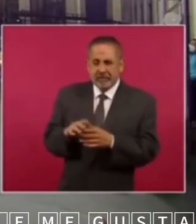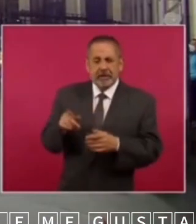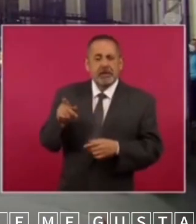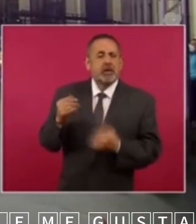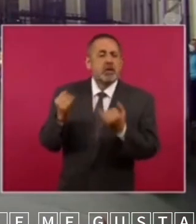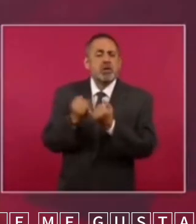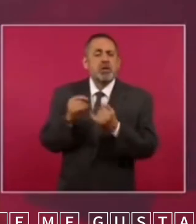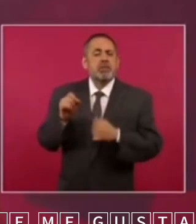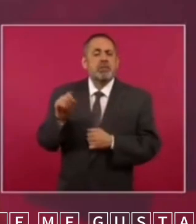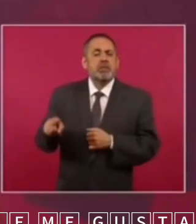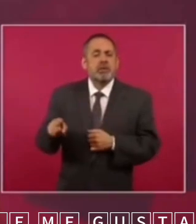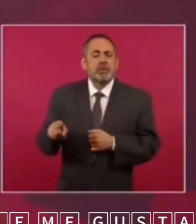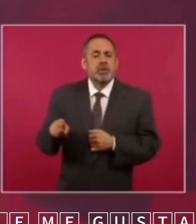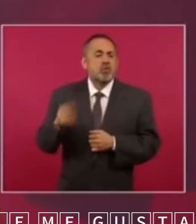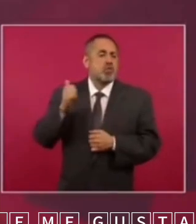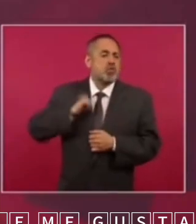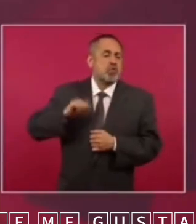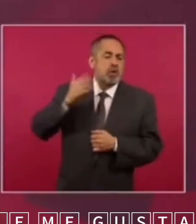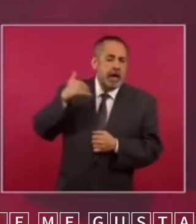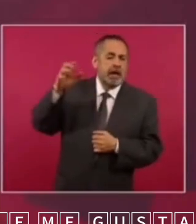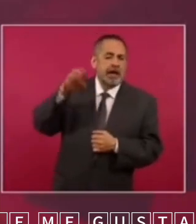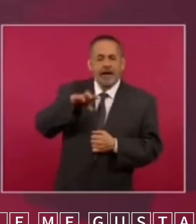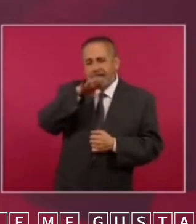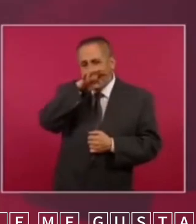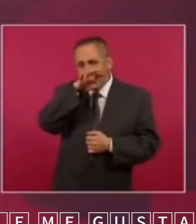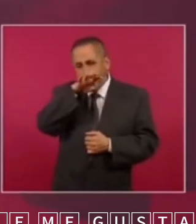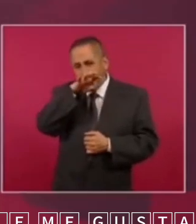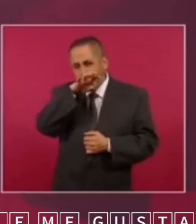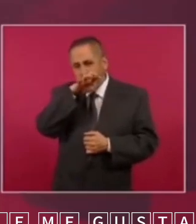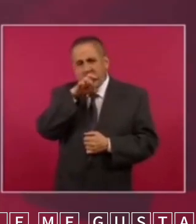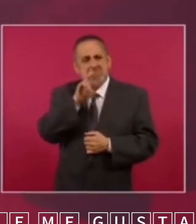momento Díaz Ordaz.